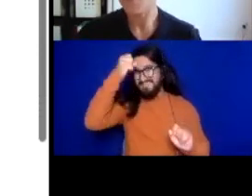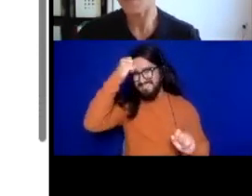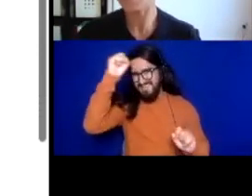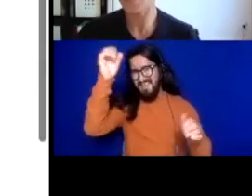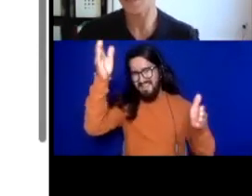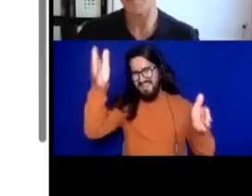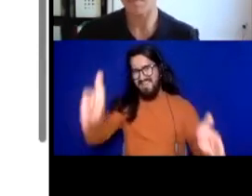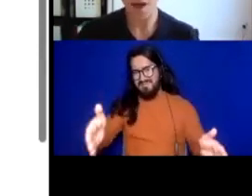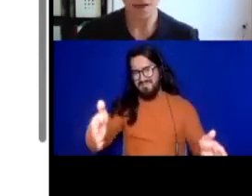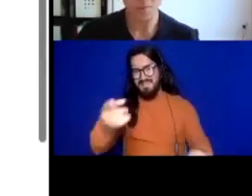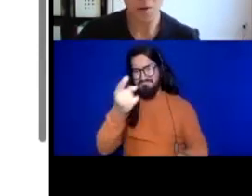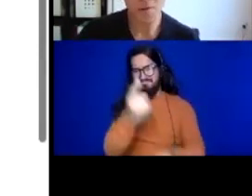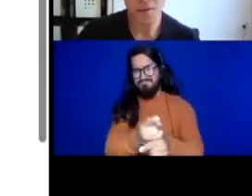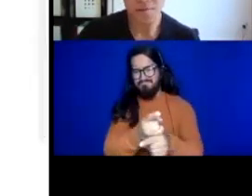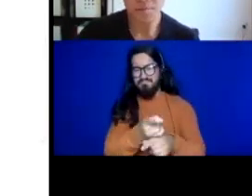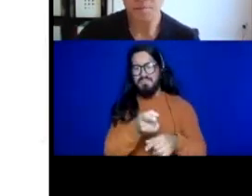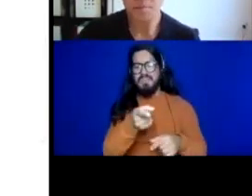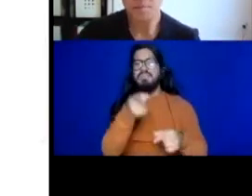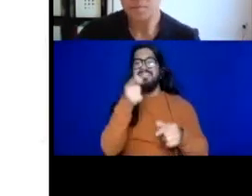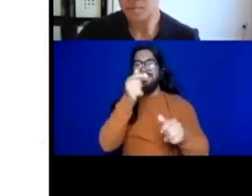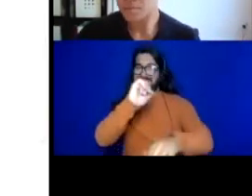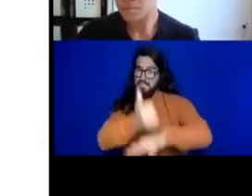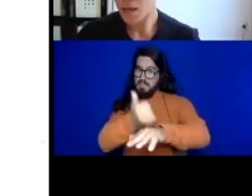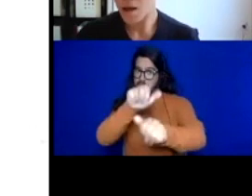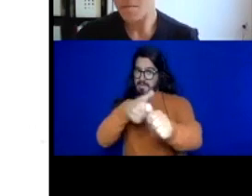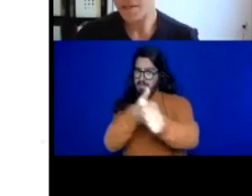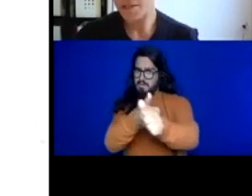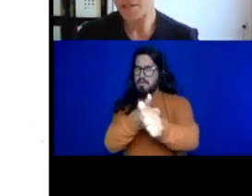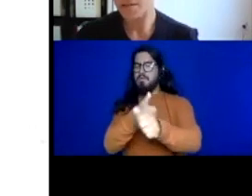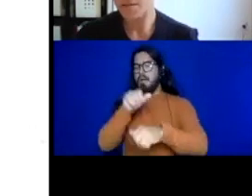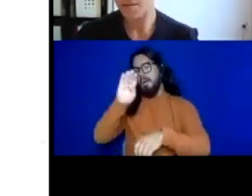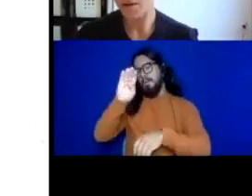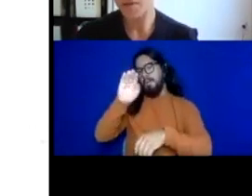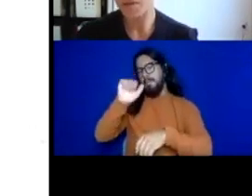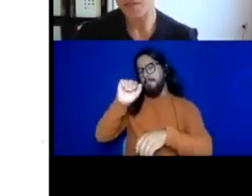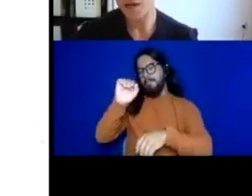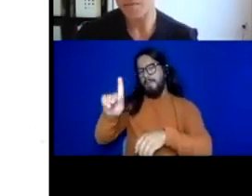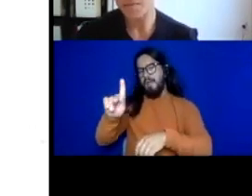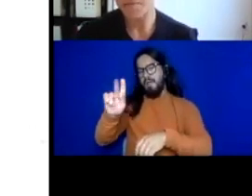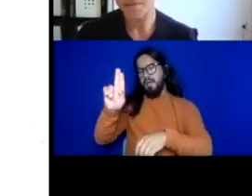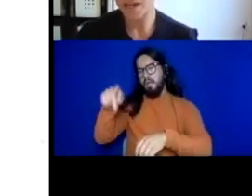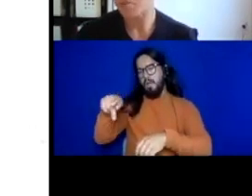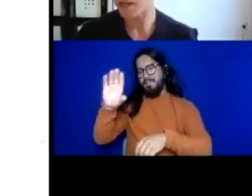seguro. Entonces ahora vamos a tener otros códigos